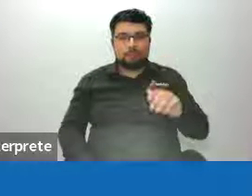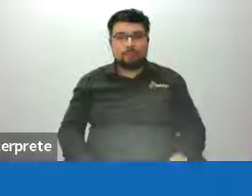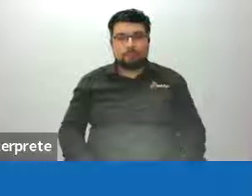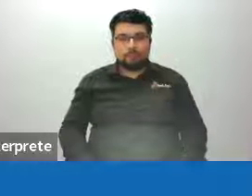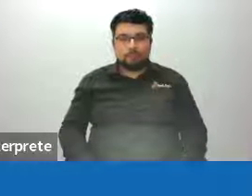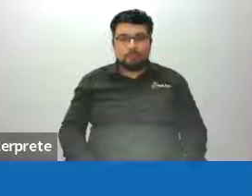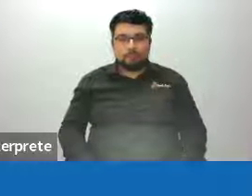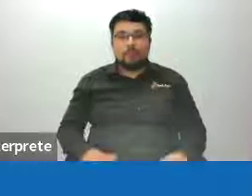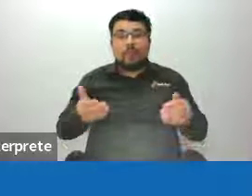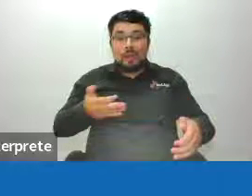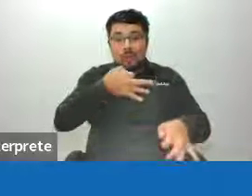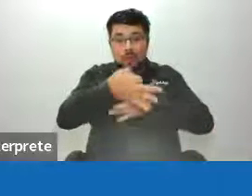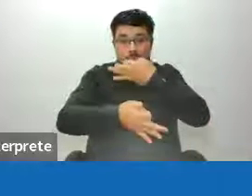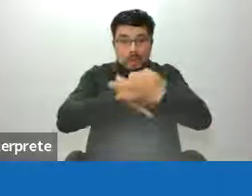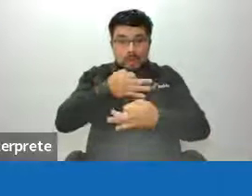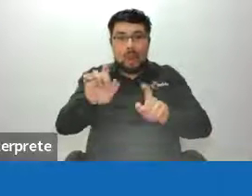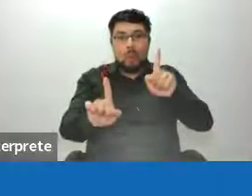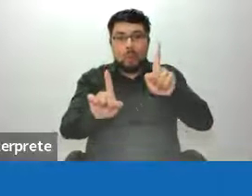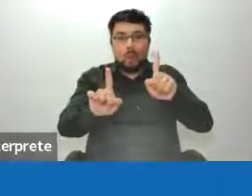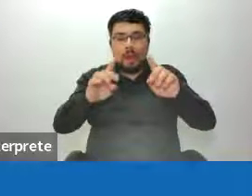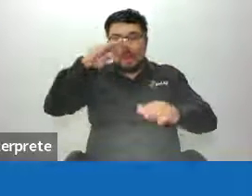en relación a este tema.